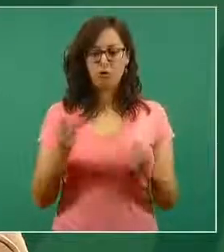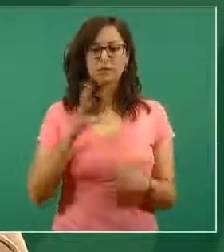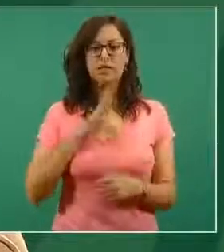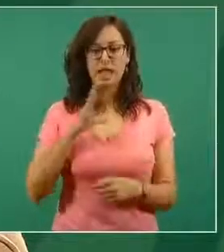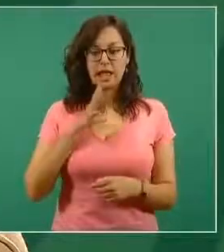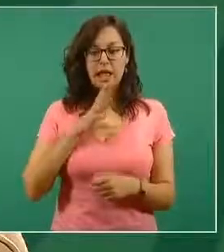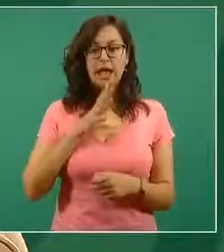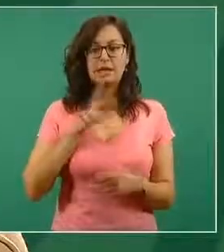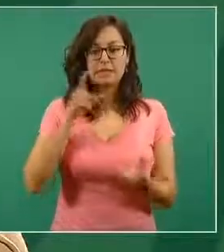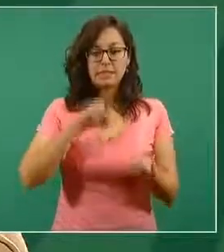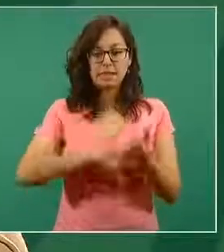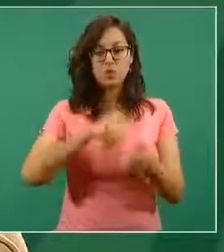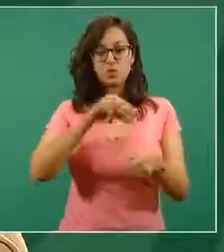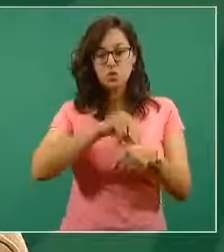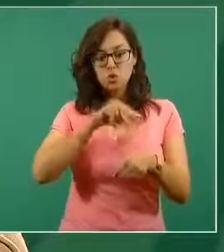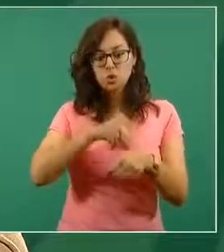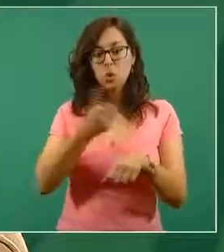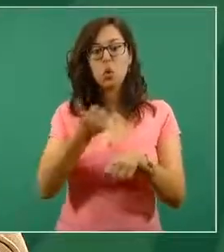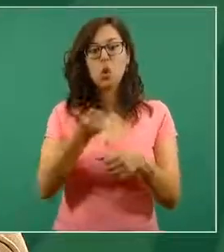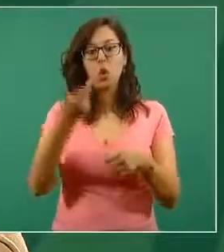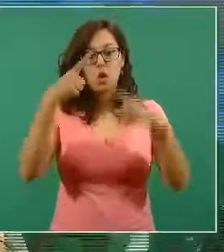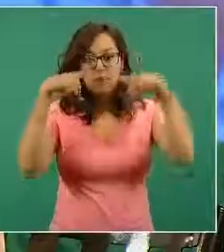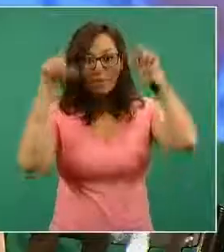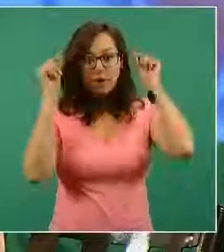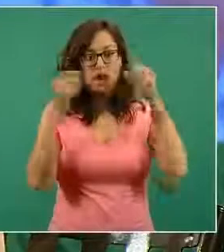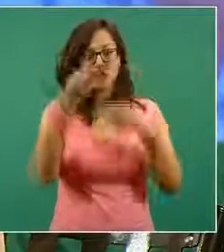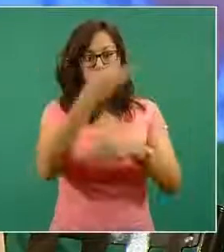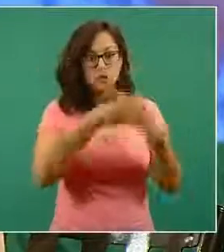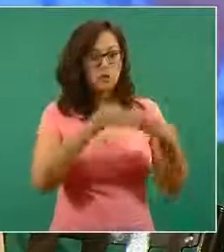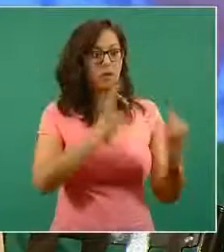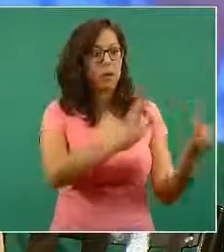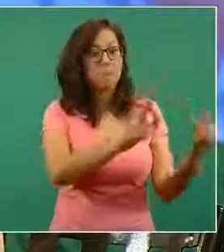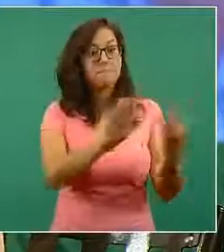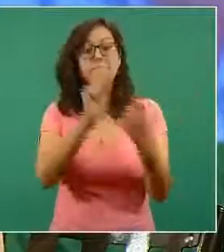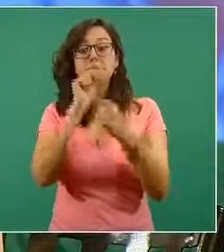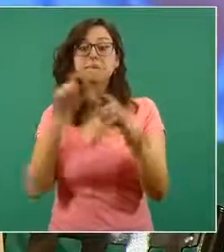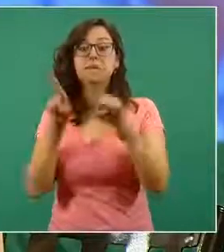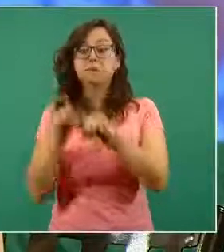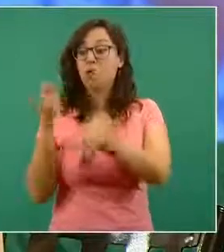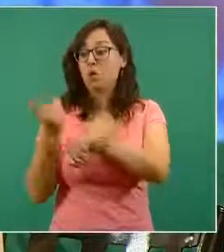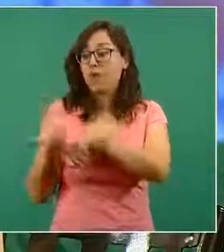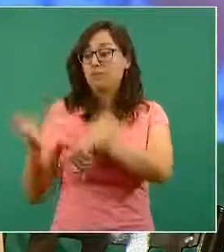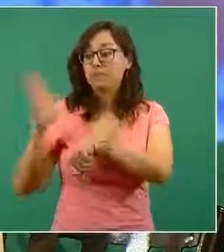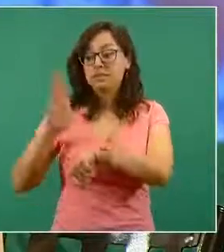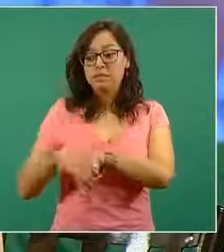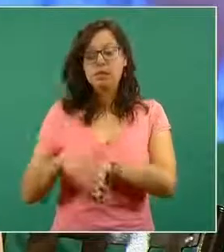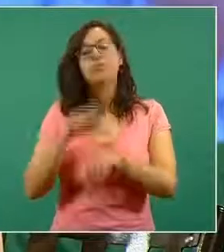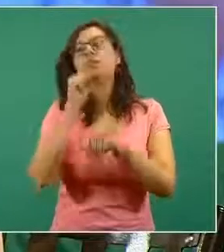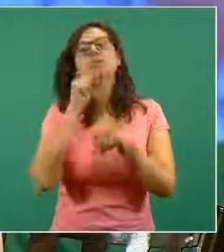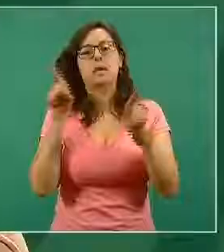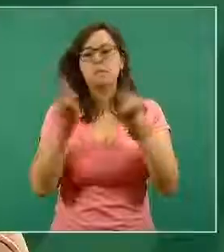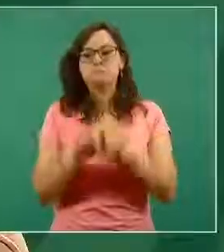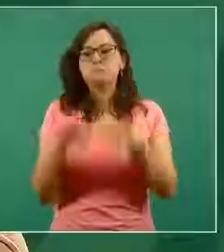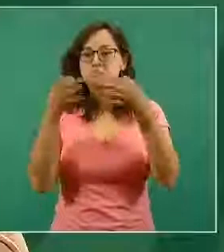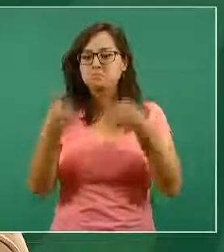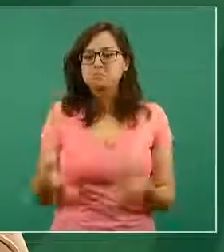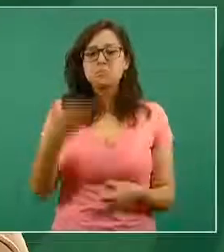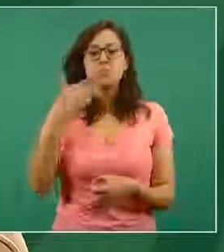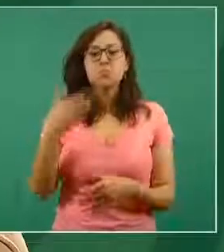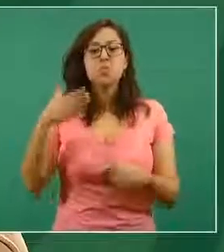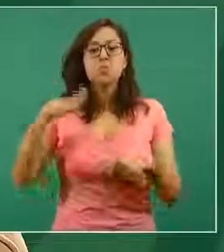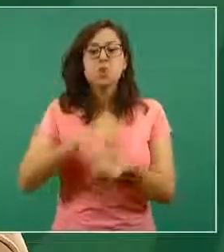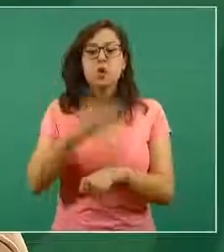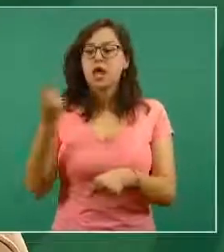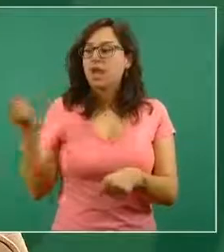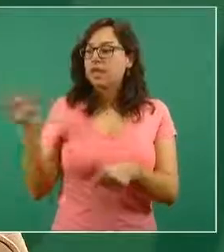gerencial también lo es, dado que día con día pues presenta los datos en esta conferencia, publicamos la